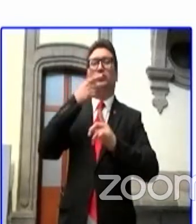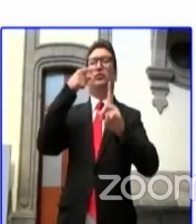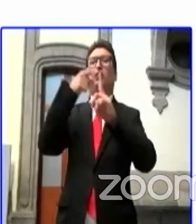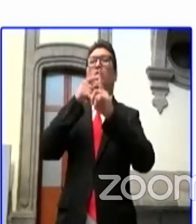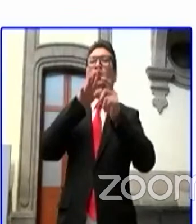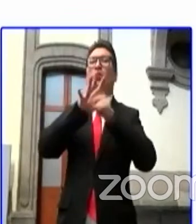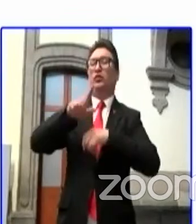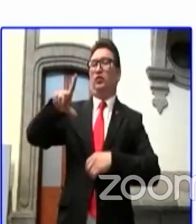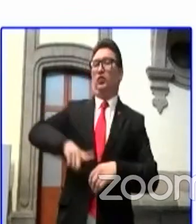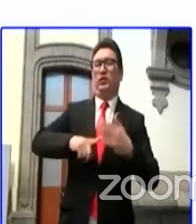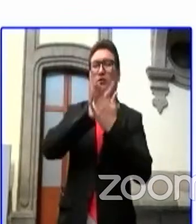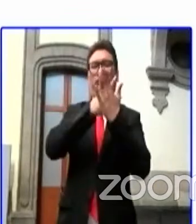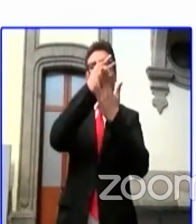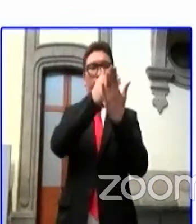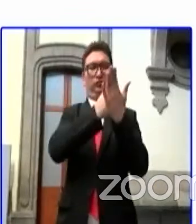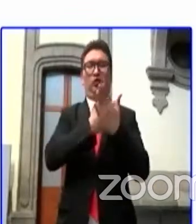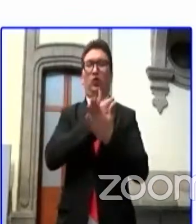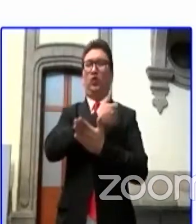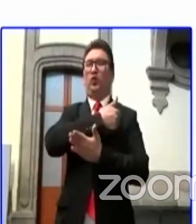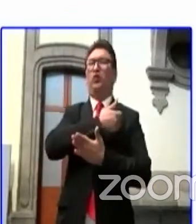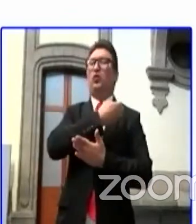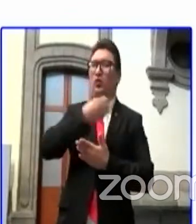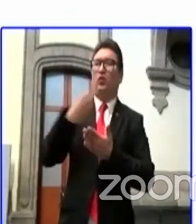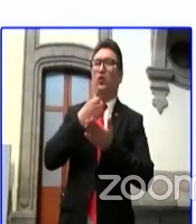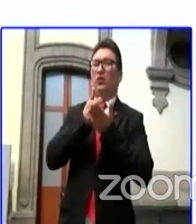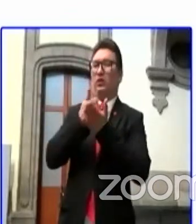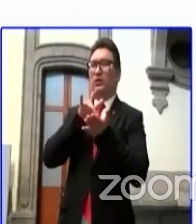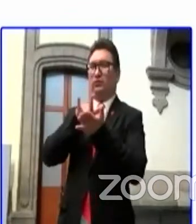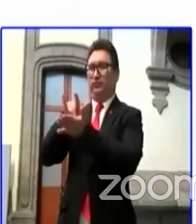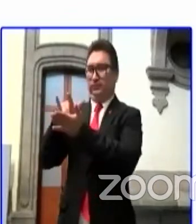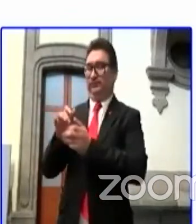públicas y no solo como una acción gubernamental.